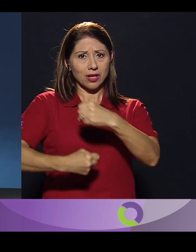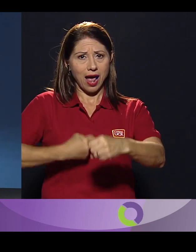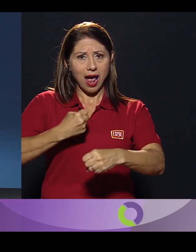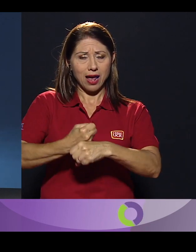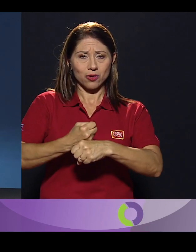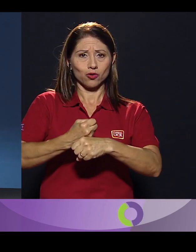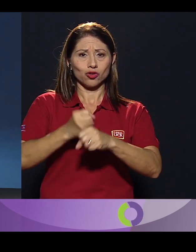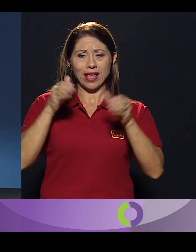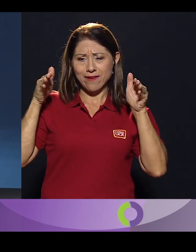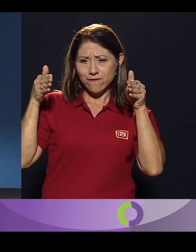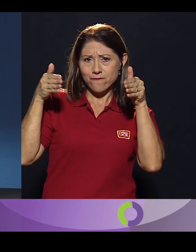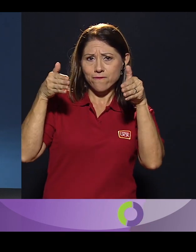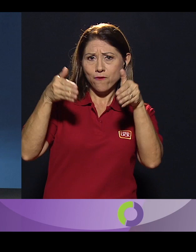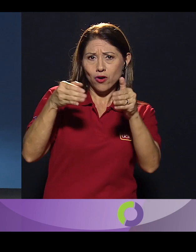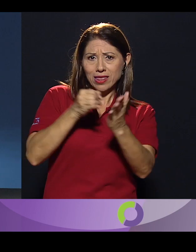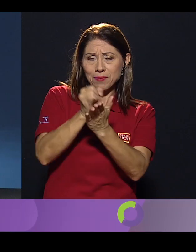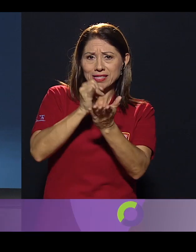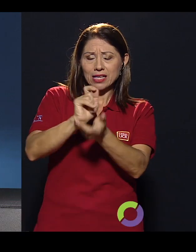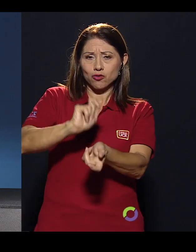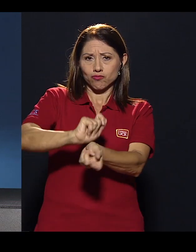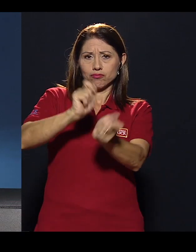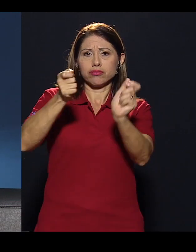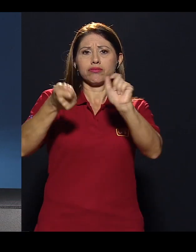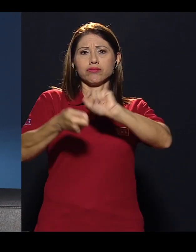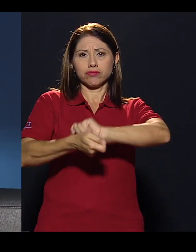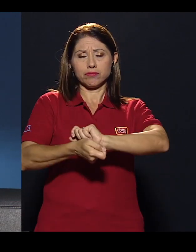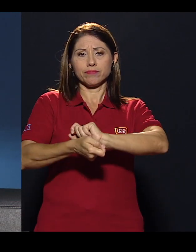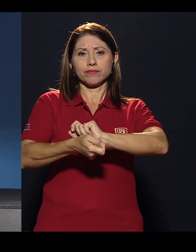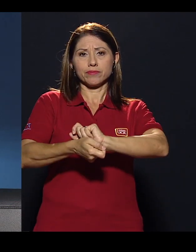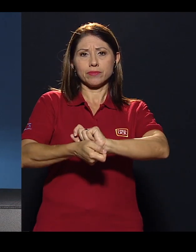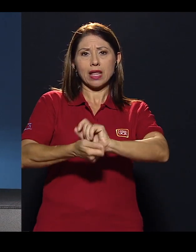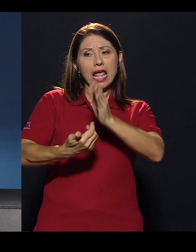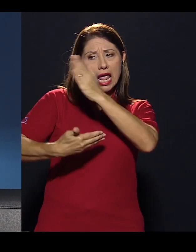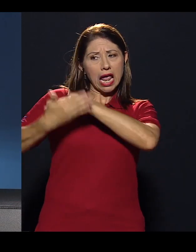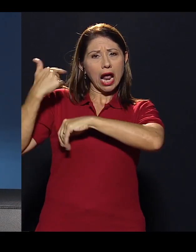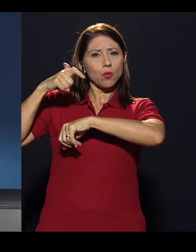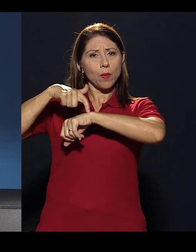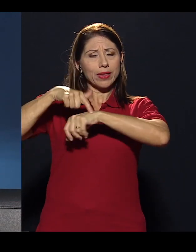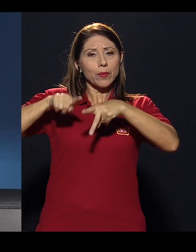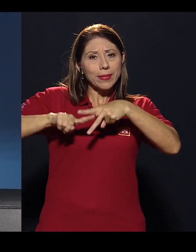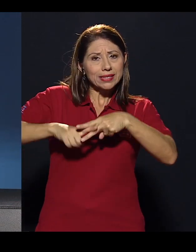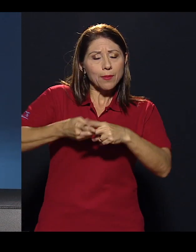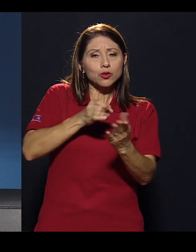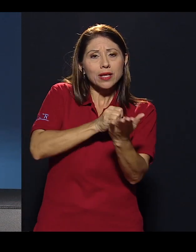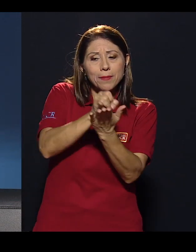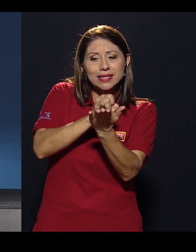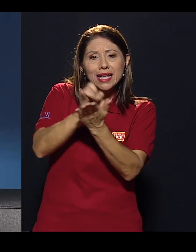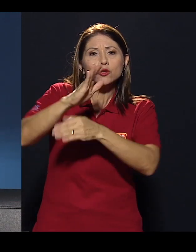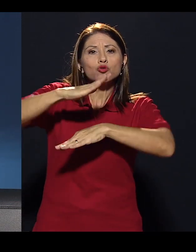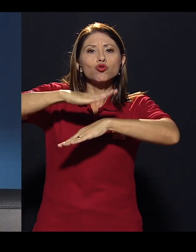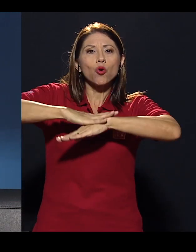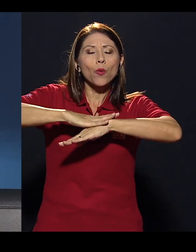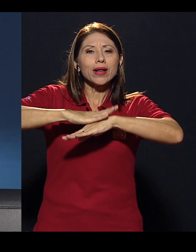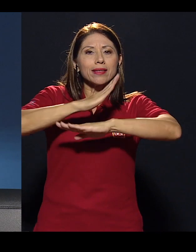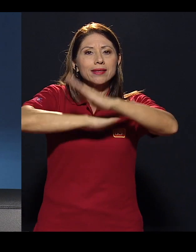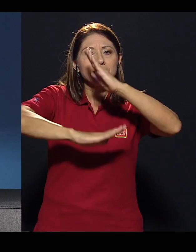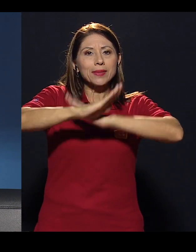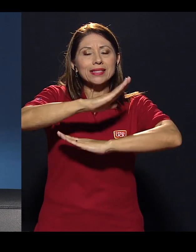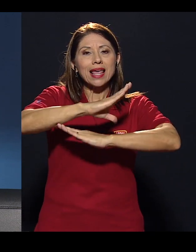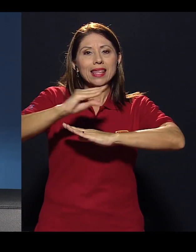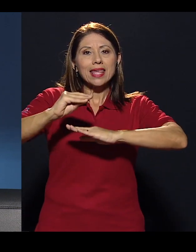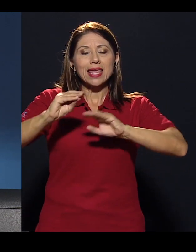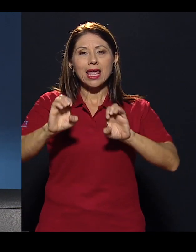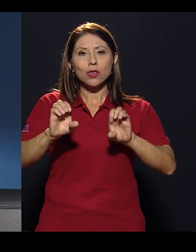en que hacemos investigación. En su momento arrancamos haciendo investigación sobre discapacidad y educación